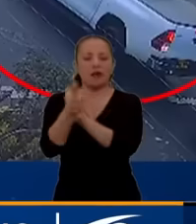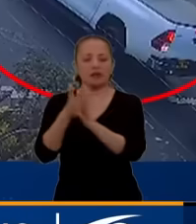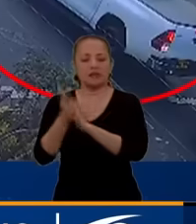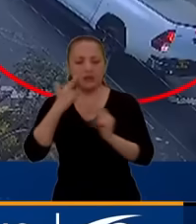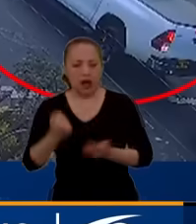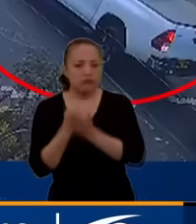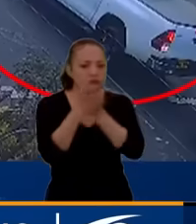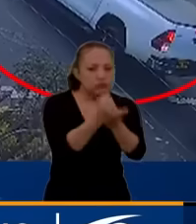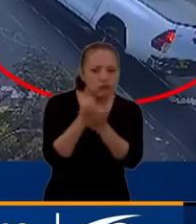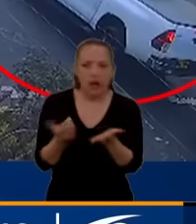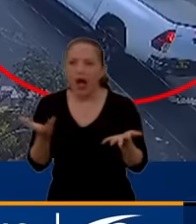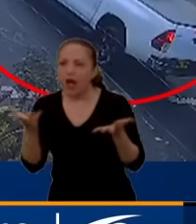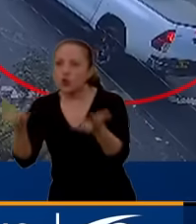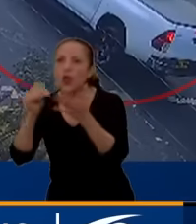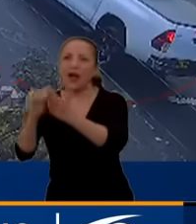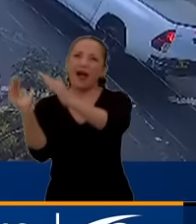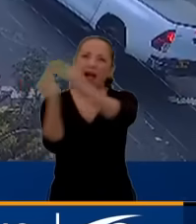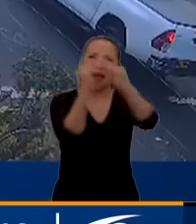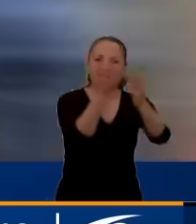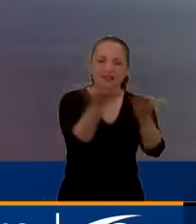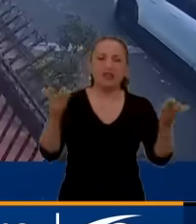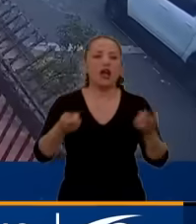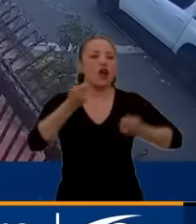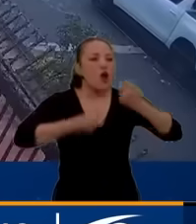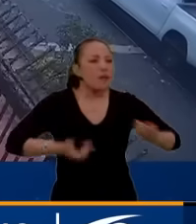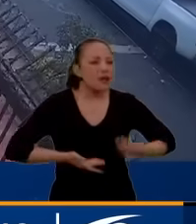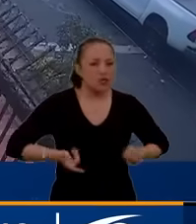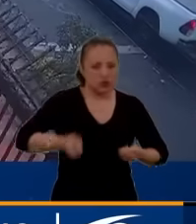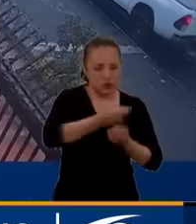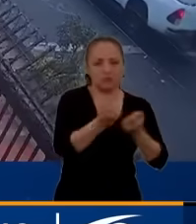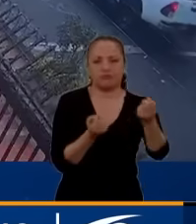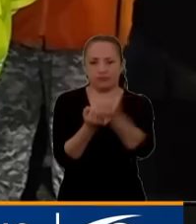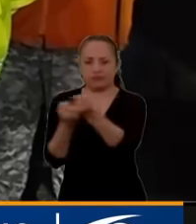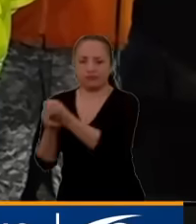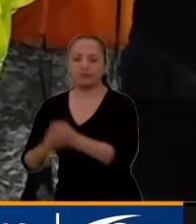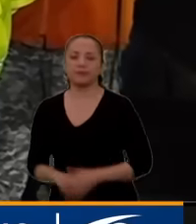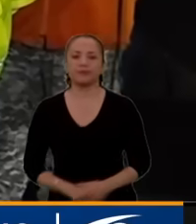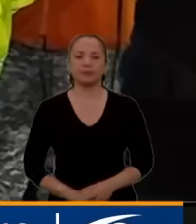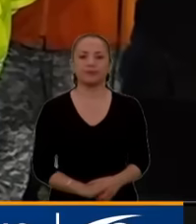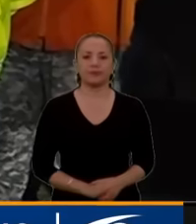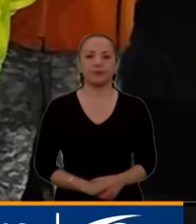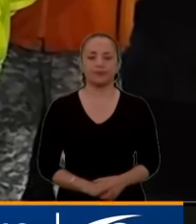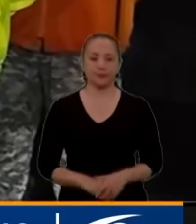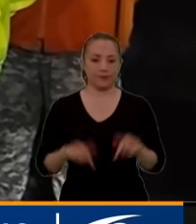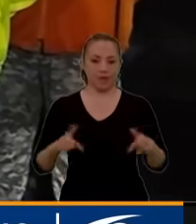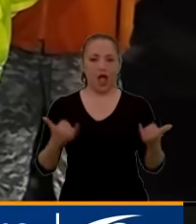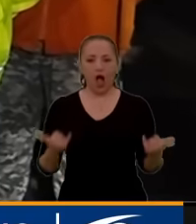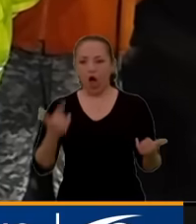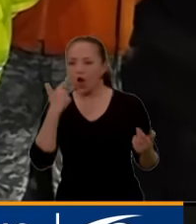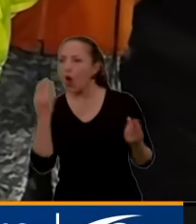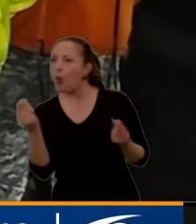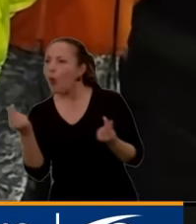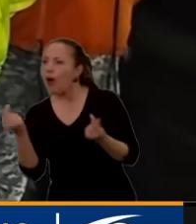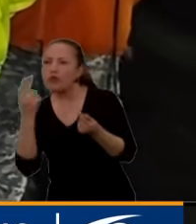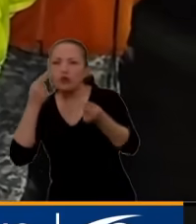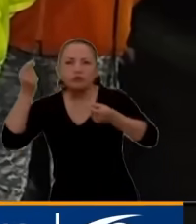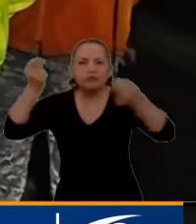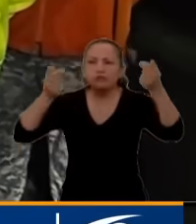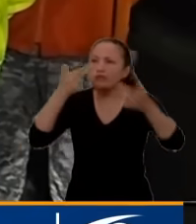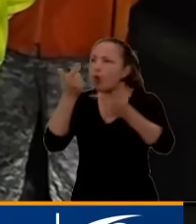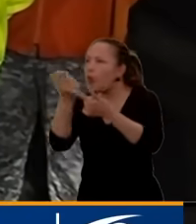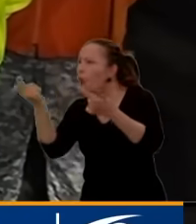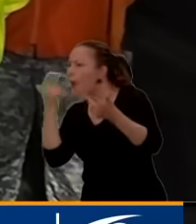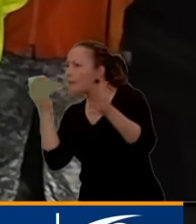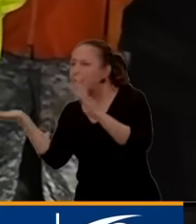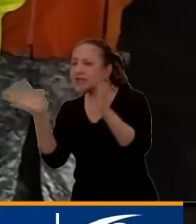ayuda para todas las viviendas y, por supuesto, el comercio de esta zona. Estamos valorando los daños en las casas aledañas, se